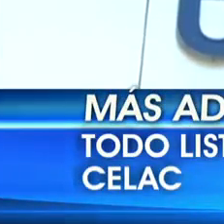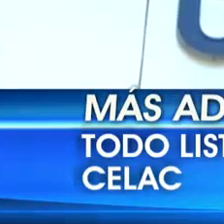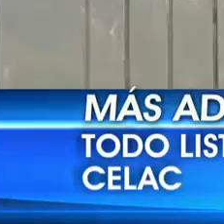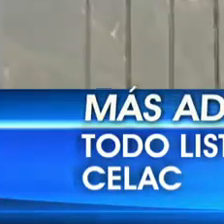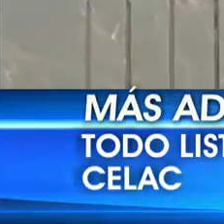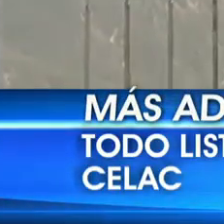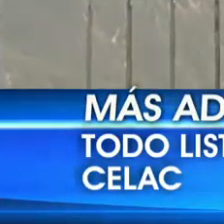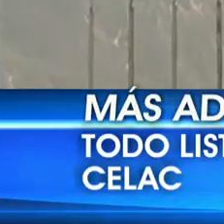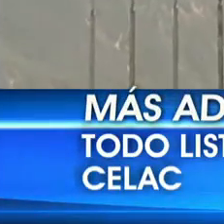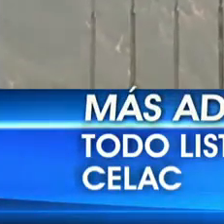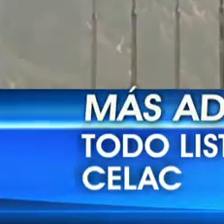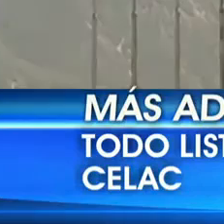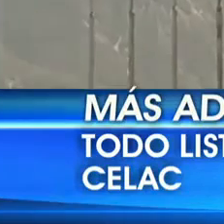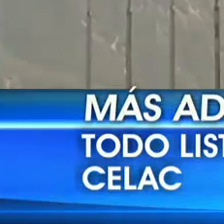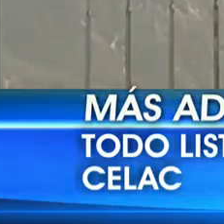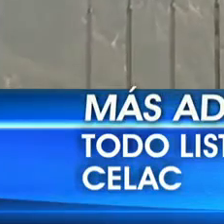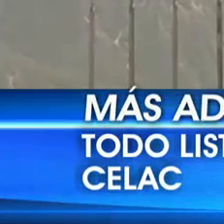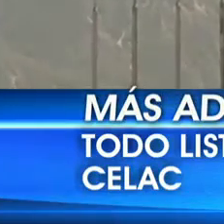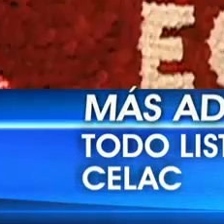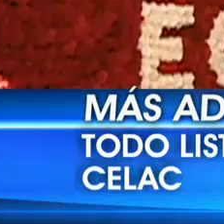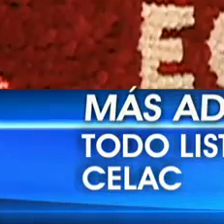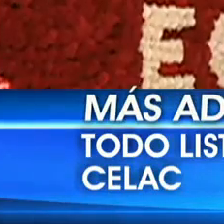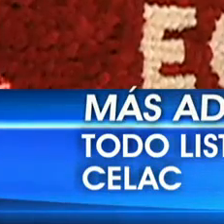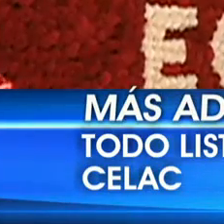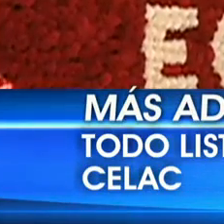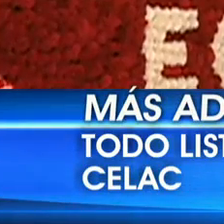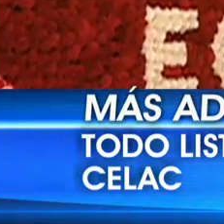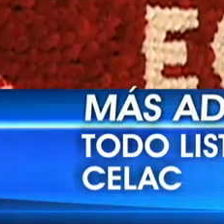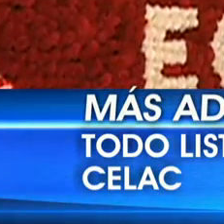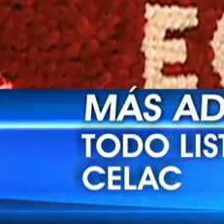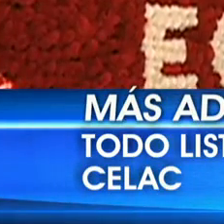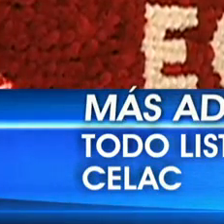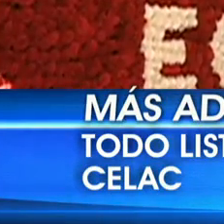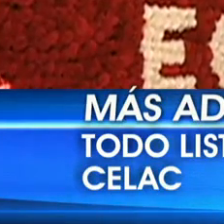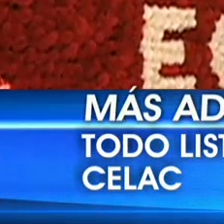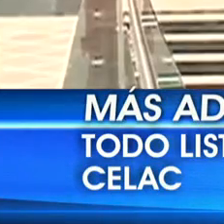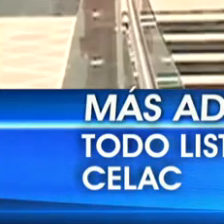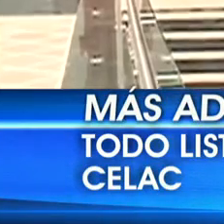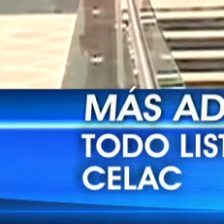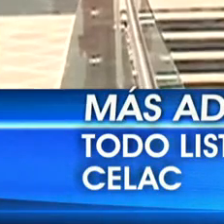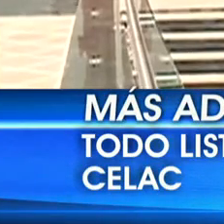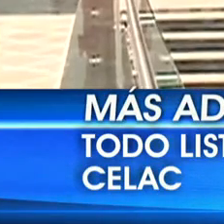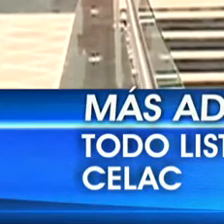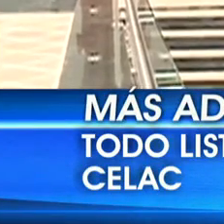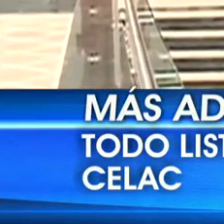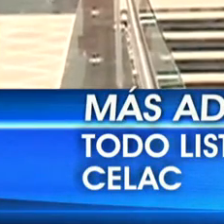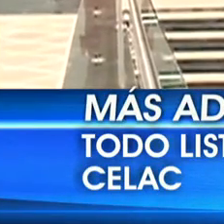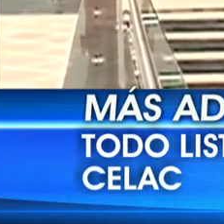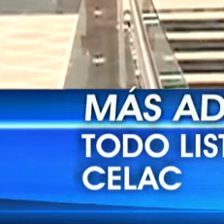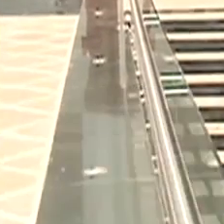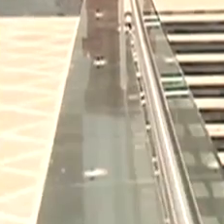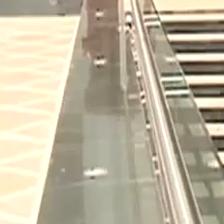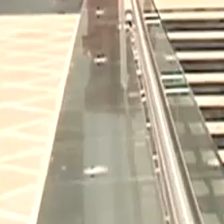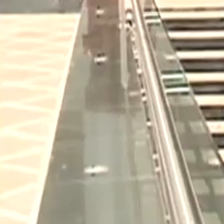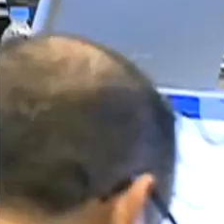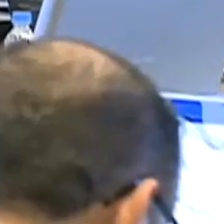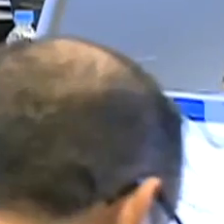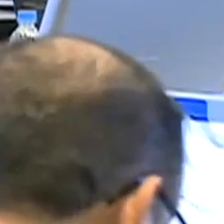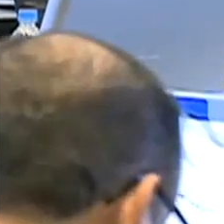de la CELAC. Los presidentes inaugurarán la plenaria en pocos minutos. Los detalles al volver aquí en La